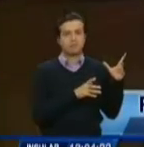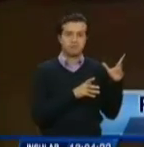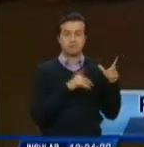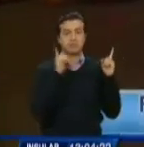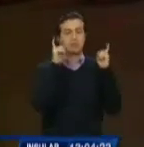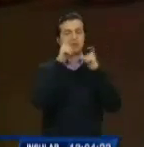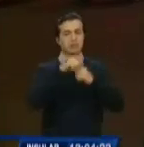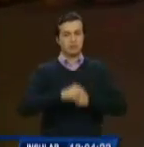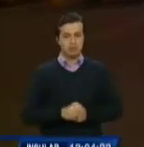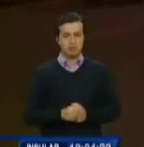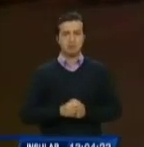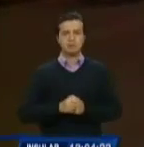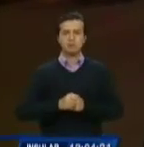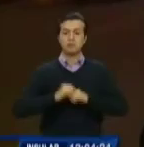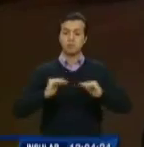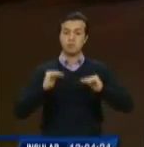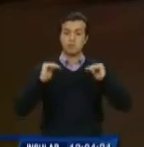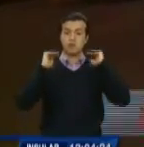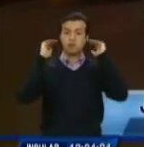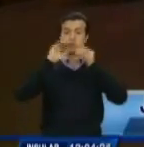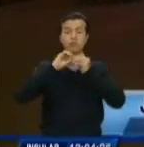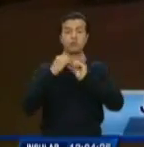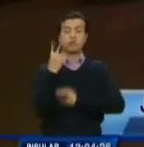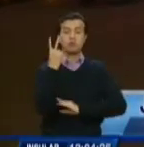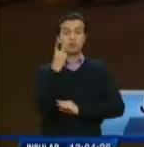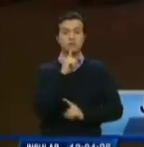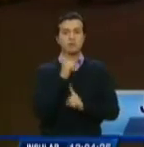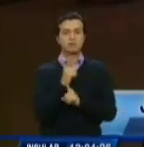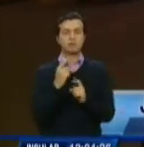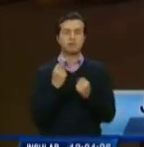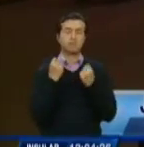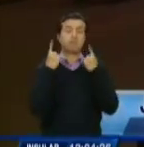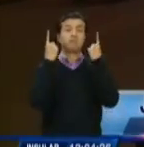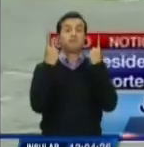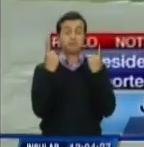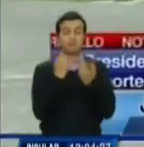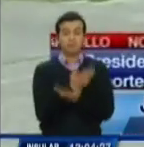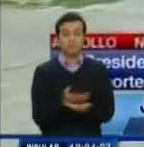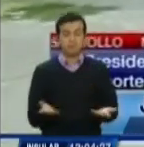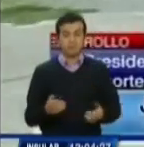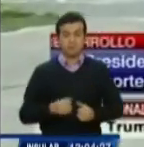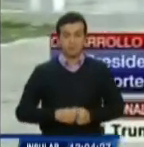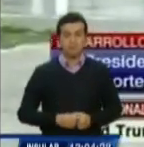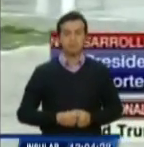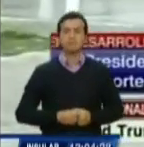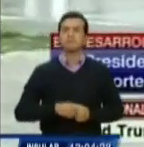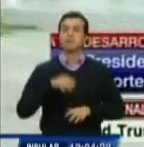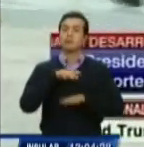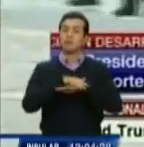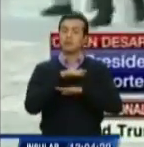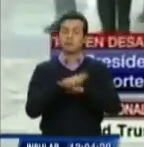pie. Estábamos en el piso 12. La verdad que nos asustamos demasiado. Se espera que en horas de